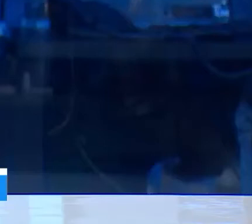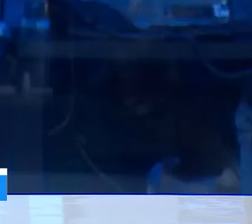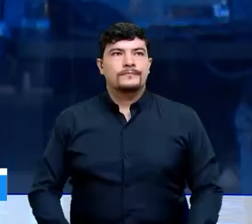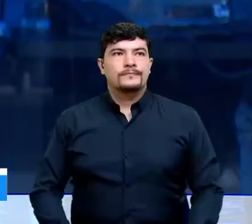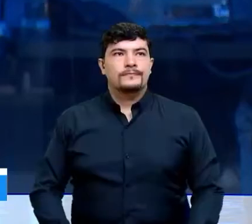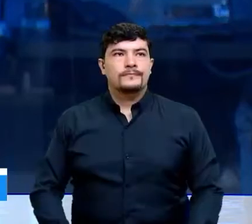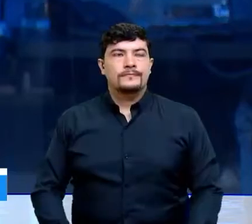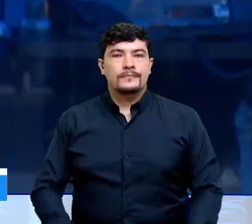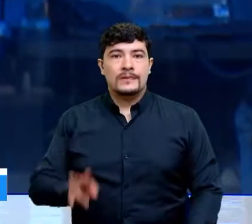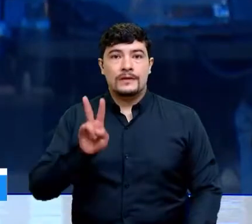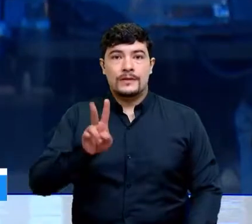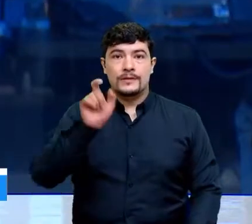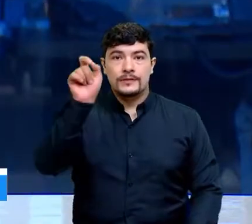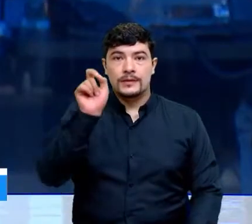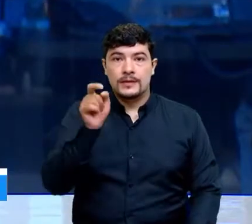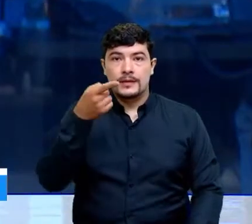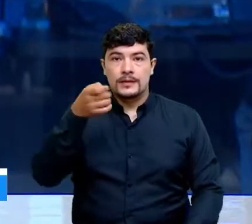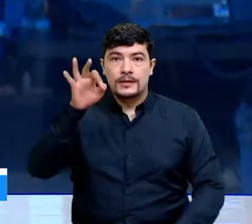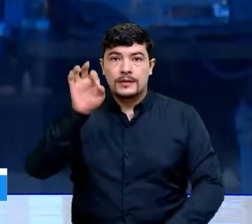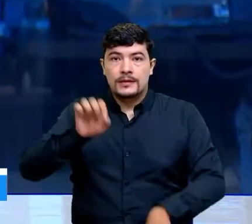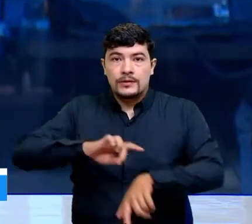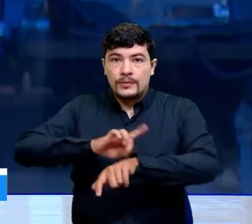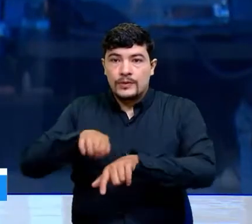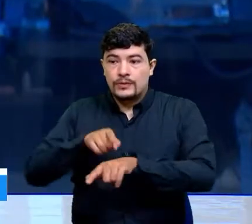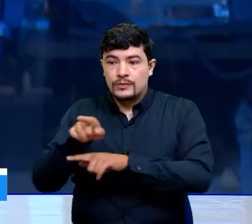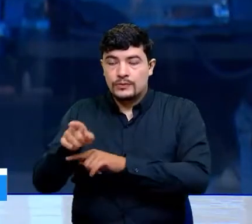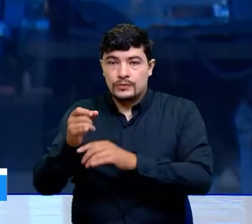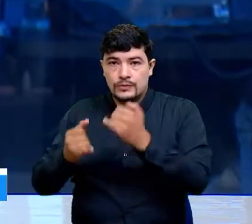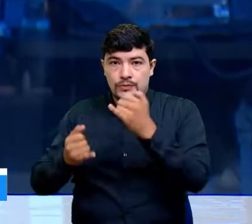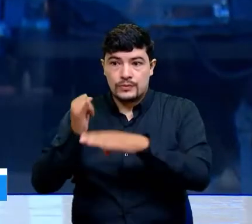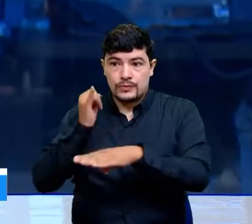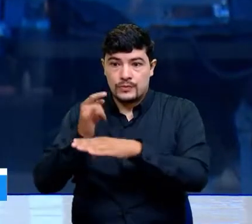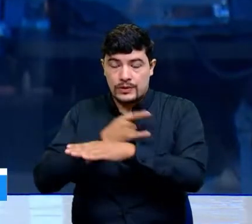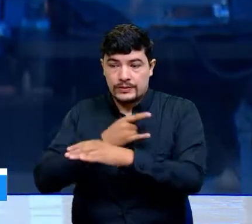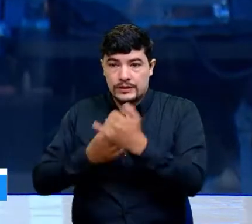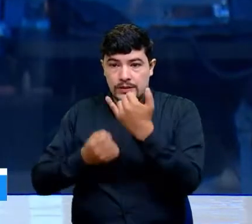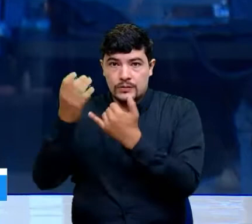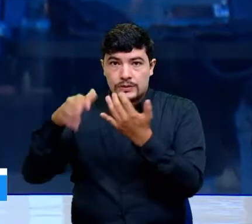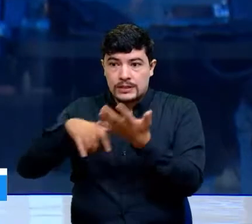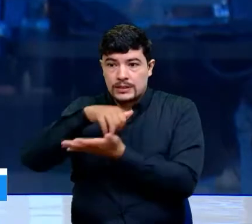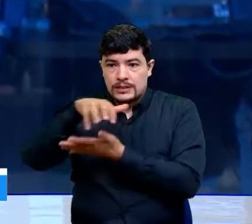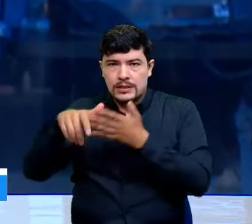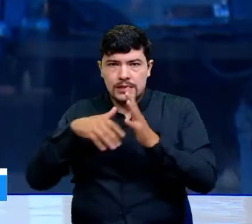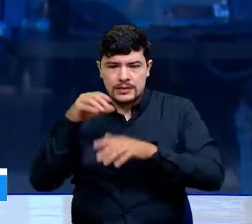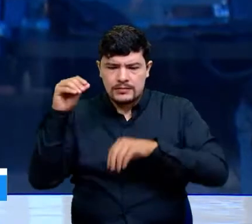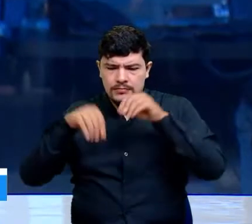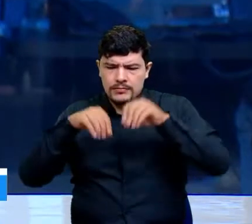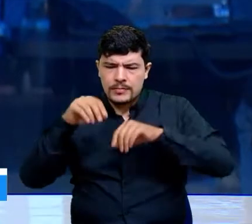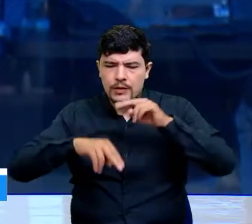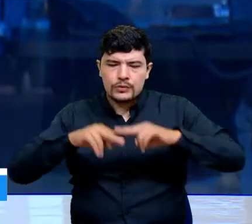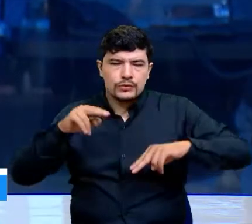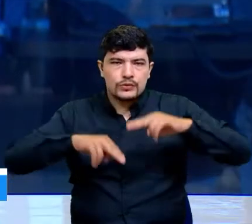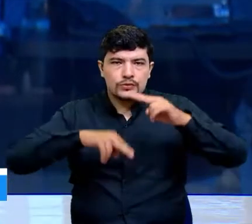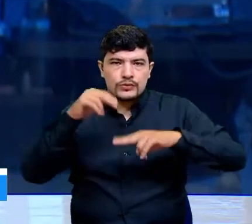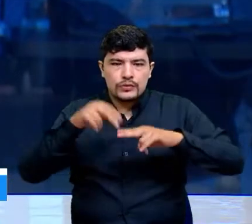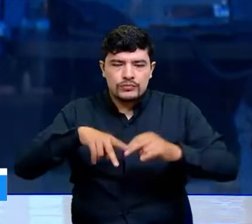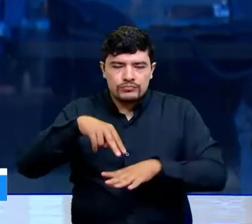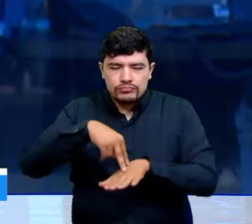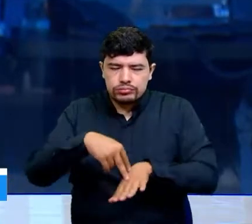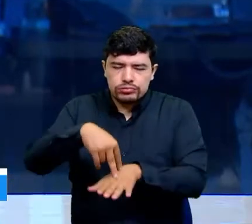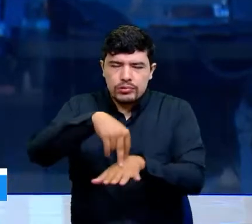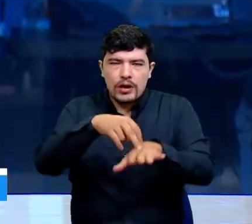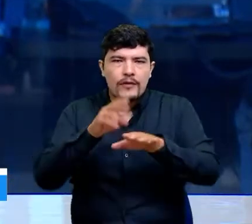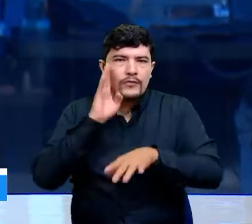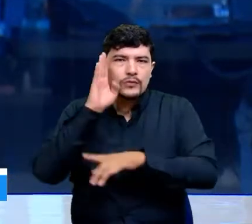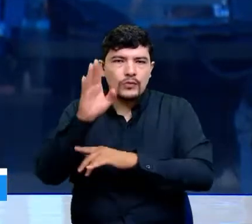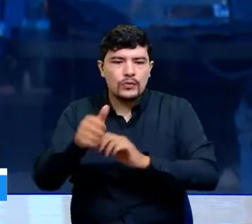les contamos que la universidad industrial de santander realiza la construcción en el skatepark para el desarrollo de deportes extremos con esta obra se convierte en